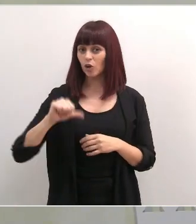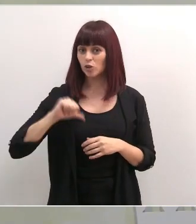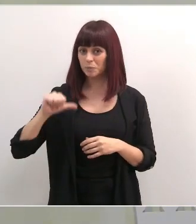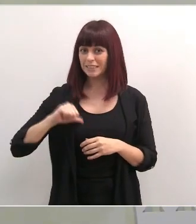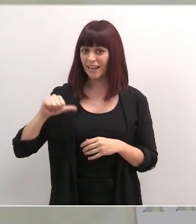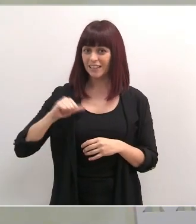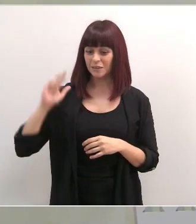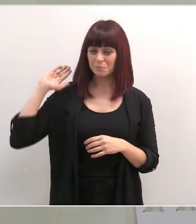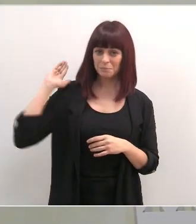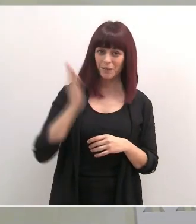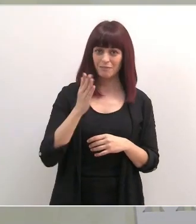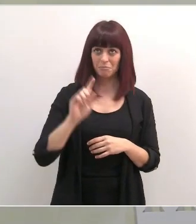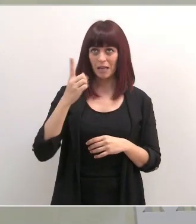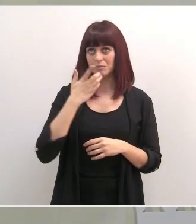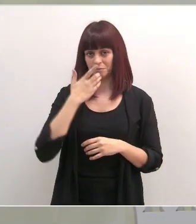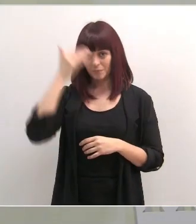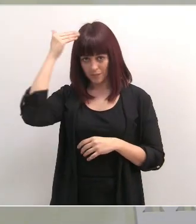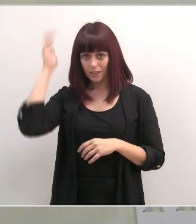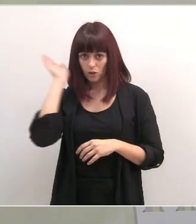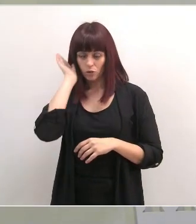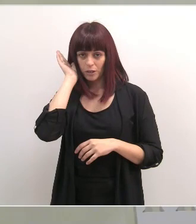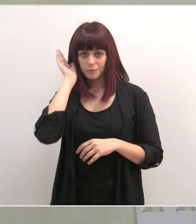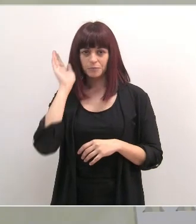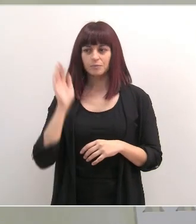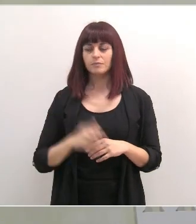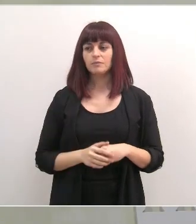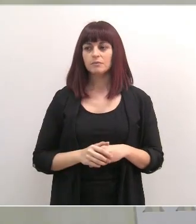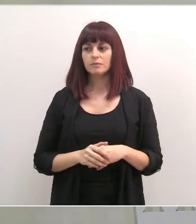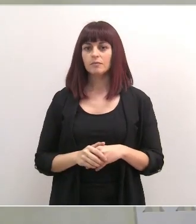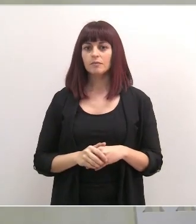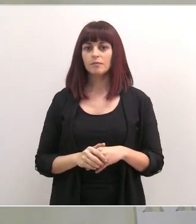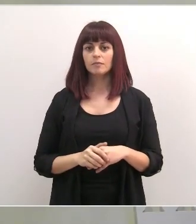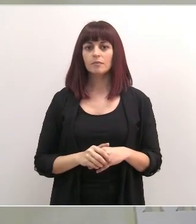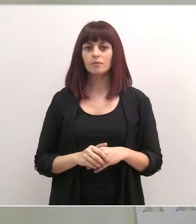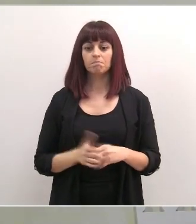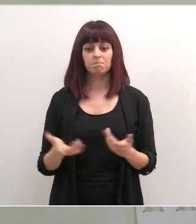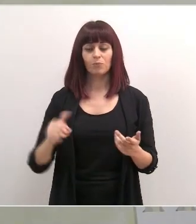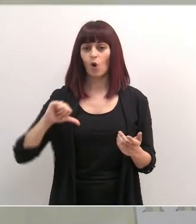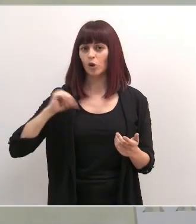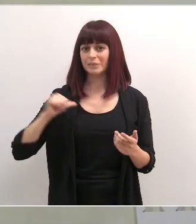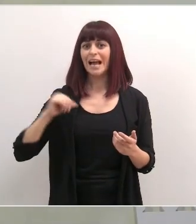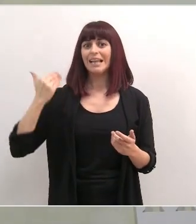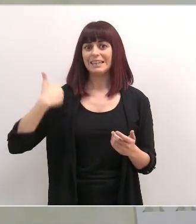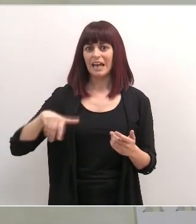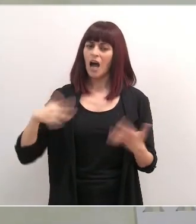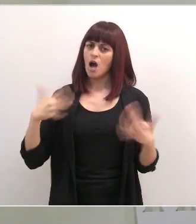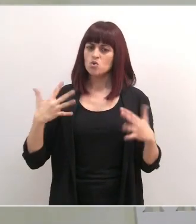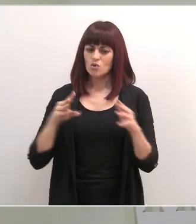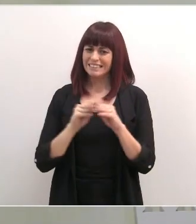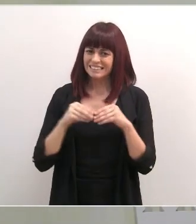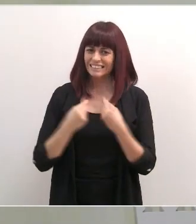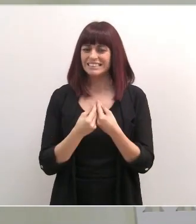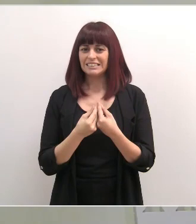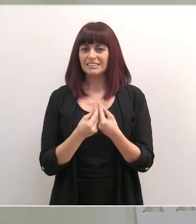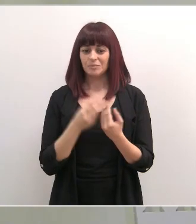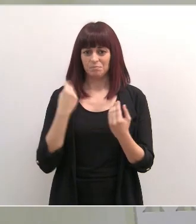más afectaciones, y el Reina Sofía evidentemente, porque aparte ha caído es el brote en un hospital que ya tenía mucha tensión. Y sin